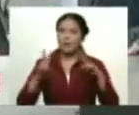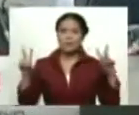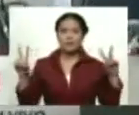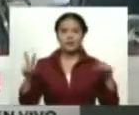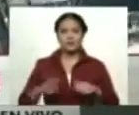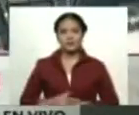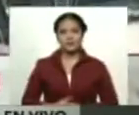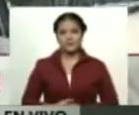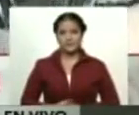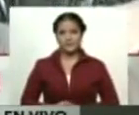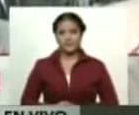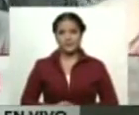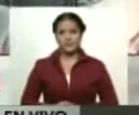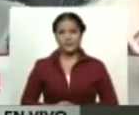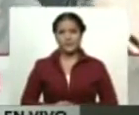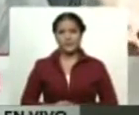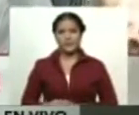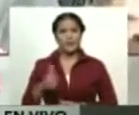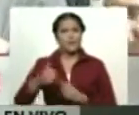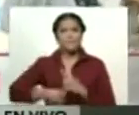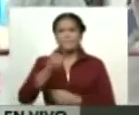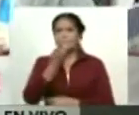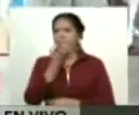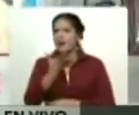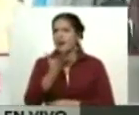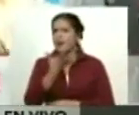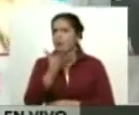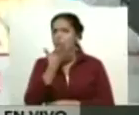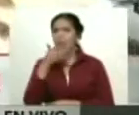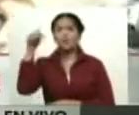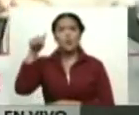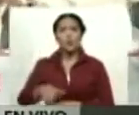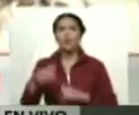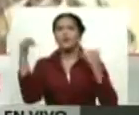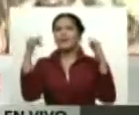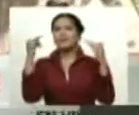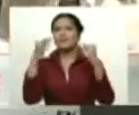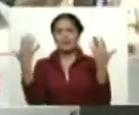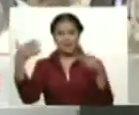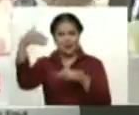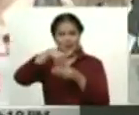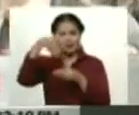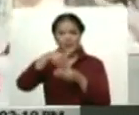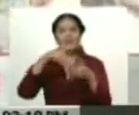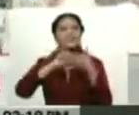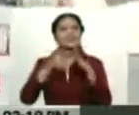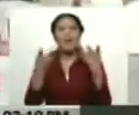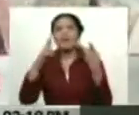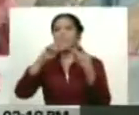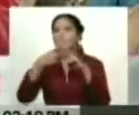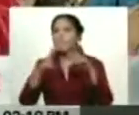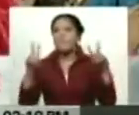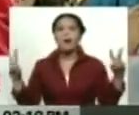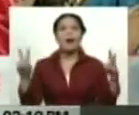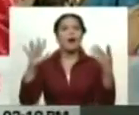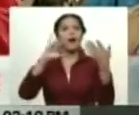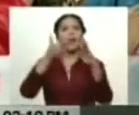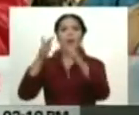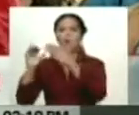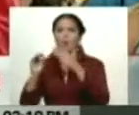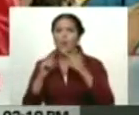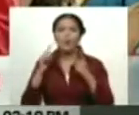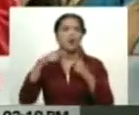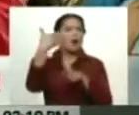República. Lo más hermoso de la fiesta de hoy es la paz en barrios, comunidades,